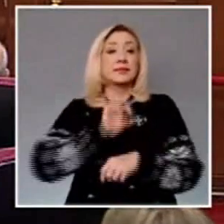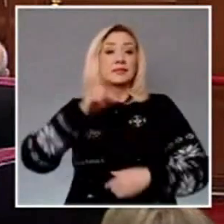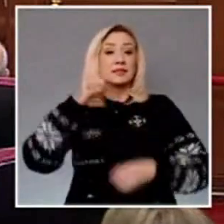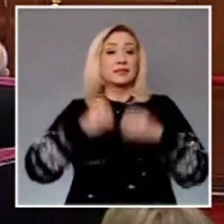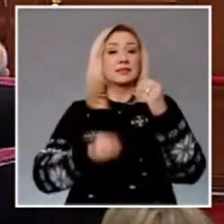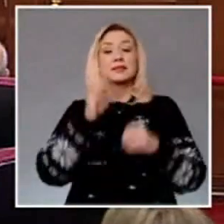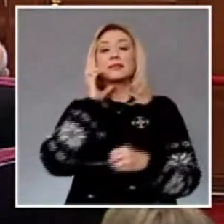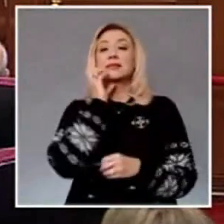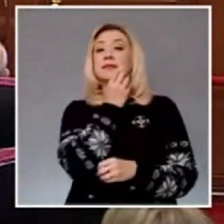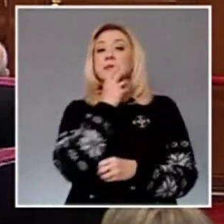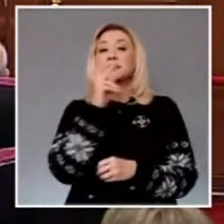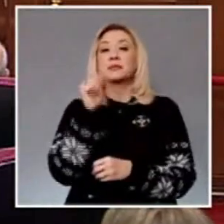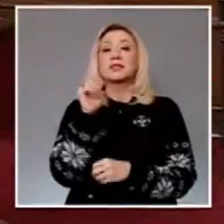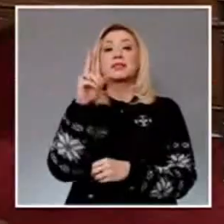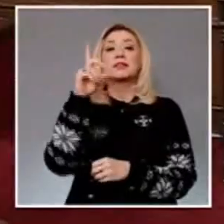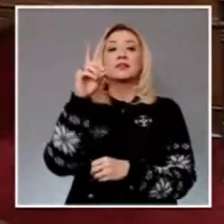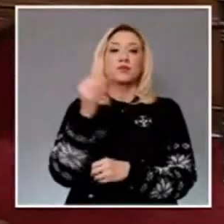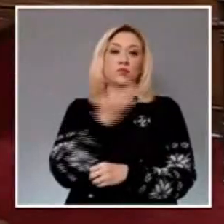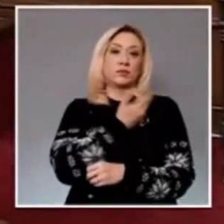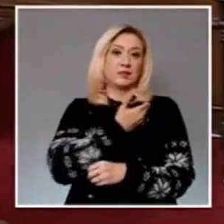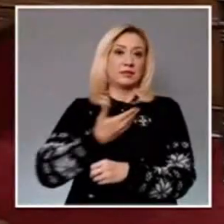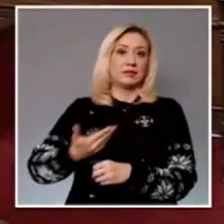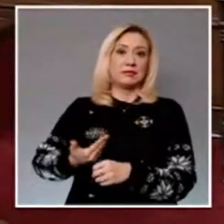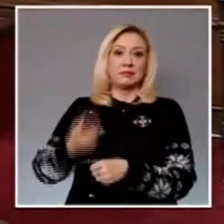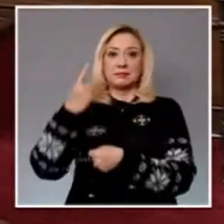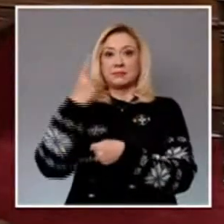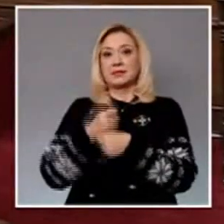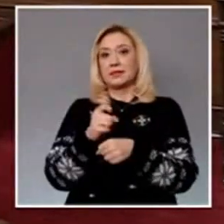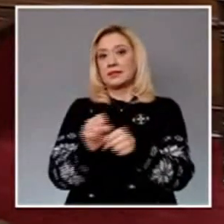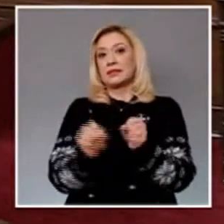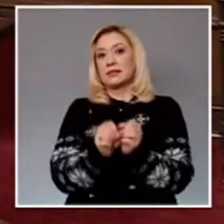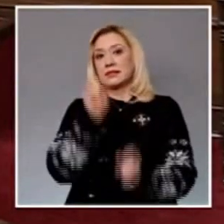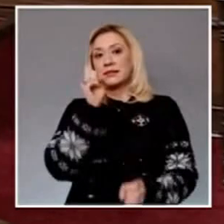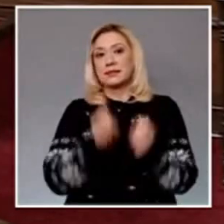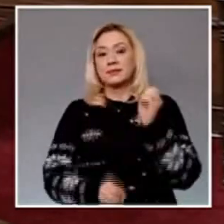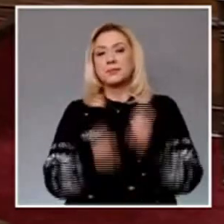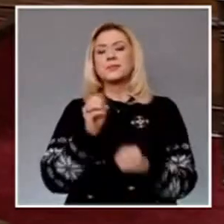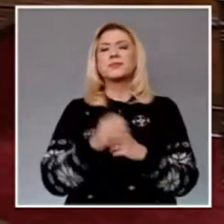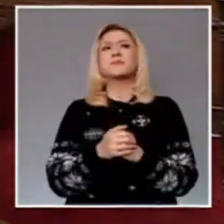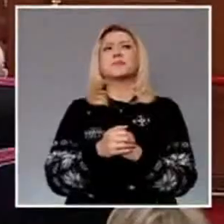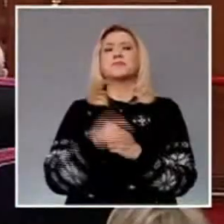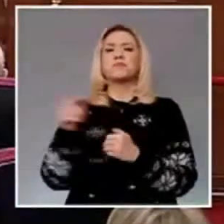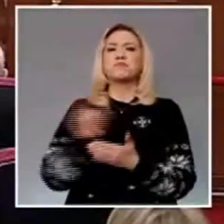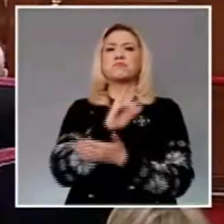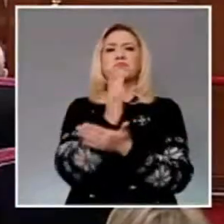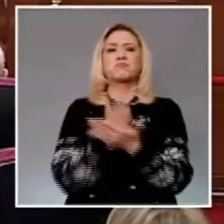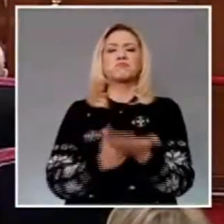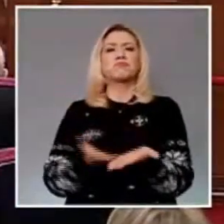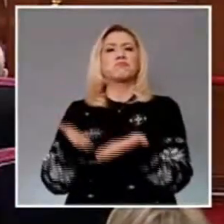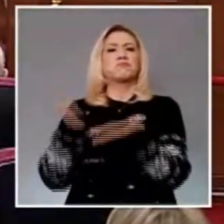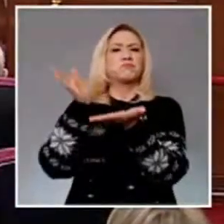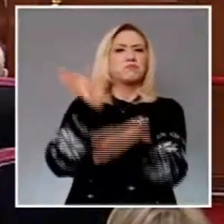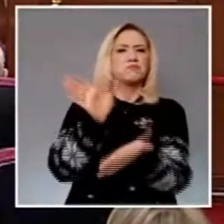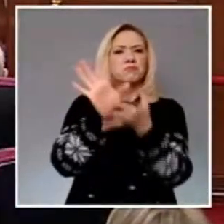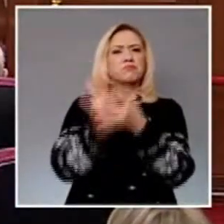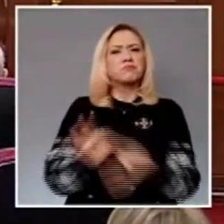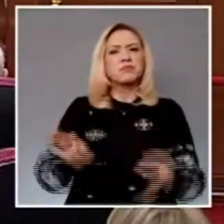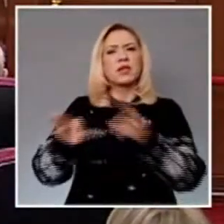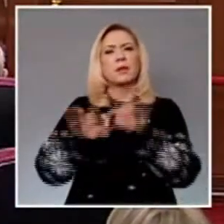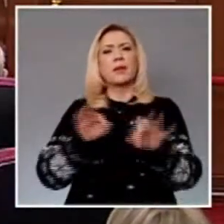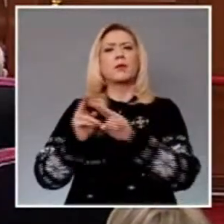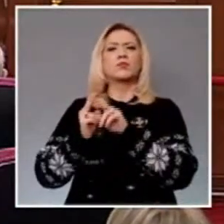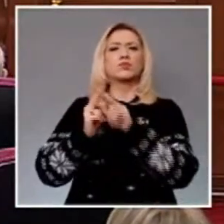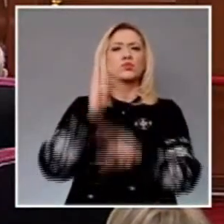ministro presidente de la primera sala de la Suprema Corte, rindió su informe de labores ante el Pleno del Tribunal Constitucional